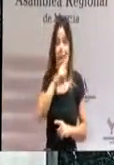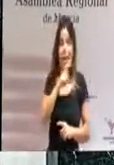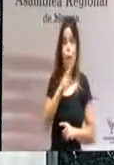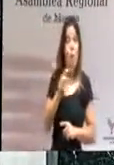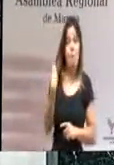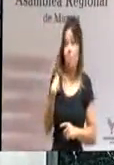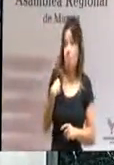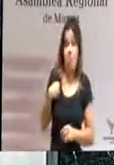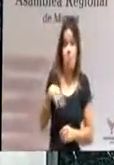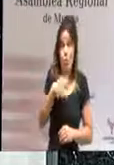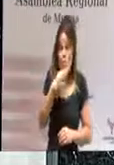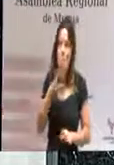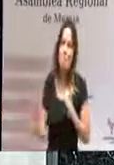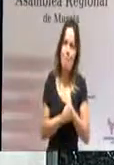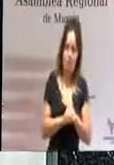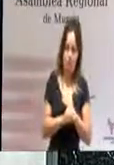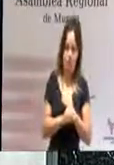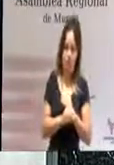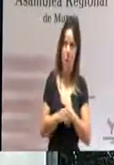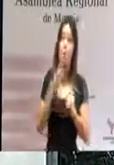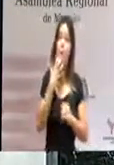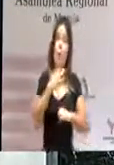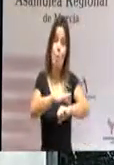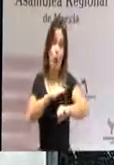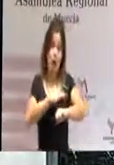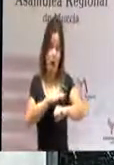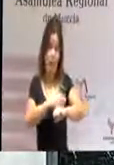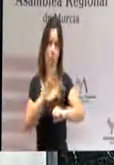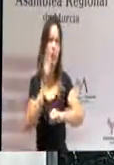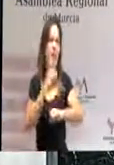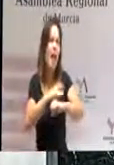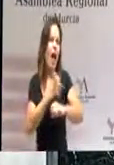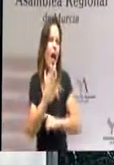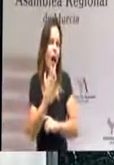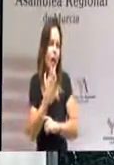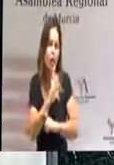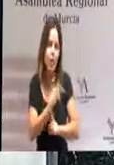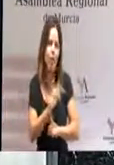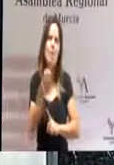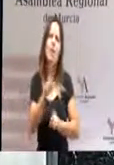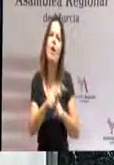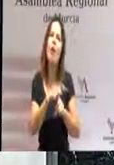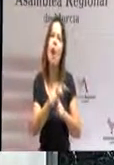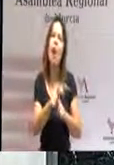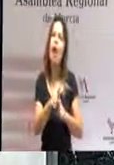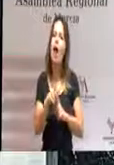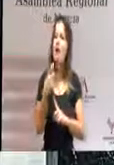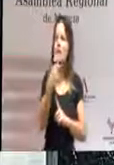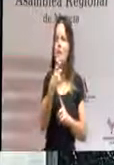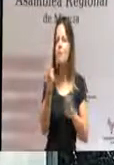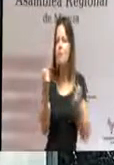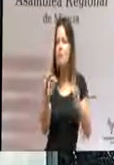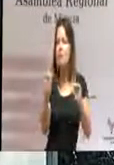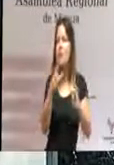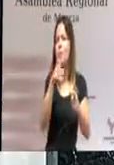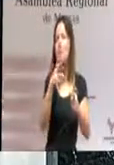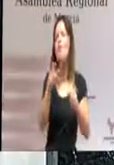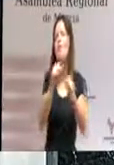más. El Mar Menor es un ejemplo, pero no es solamente un ejemplo, es además una metáfora de su gestión de